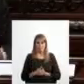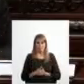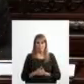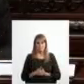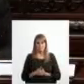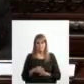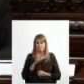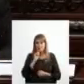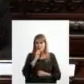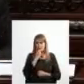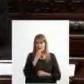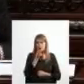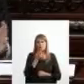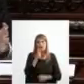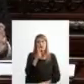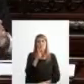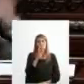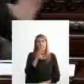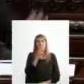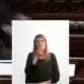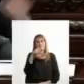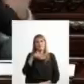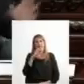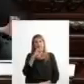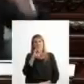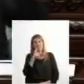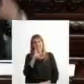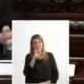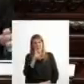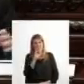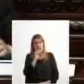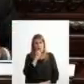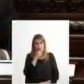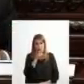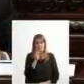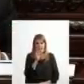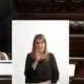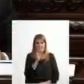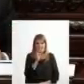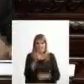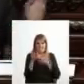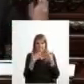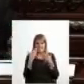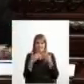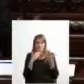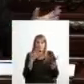Parece que le gusta Francis. Esto es lindo. Es como dicen los franceses. La gauche caviar.